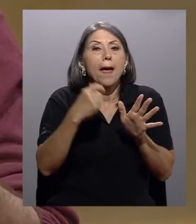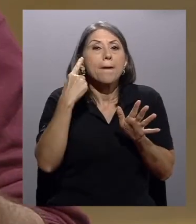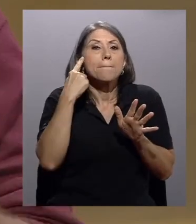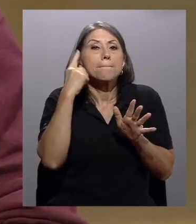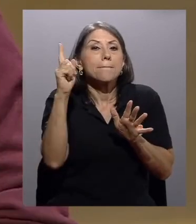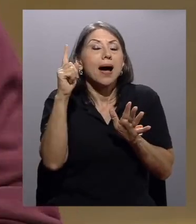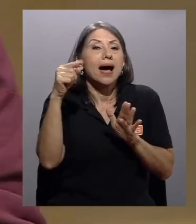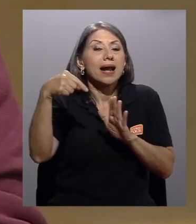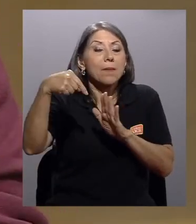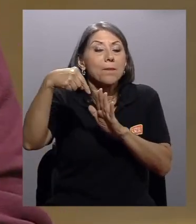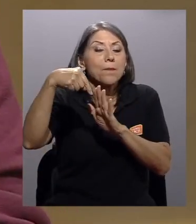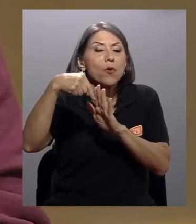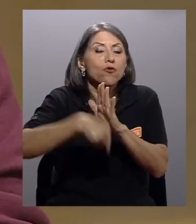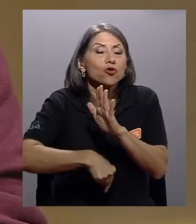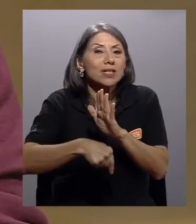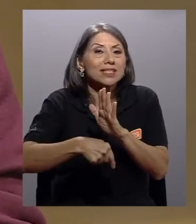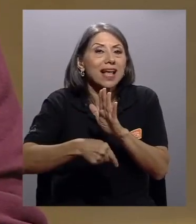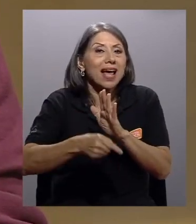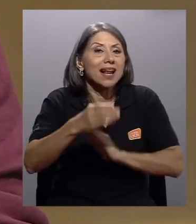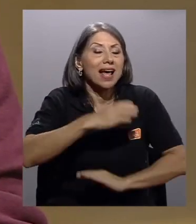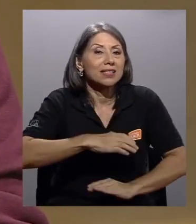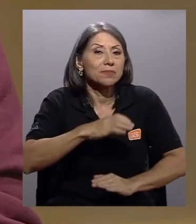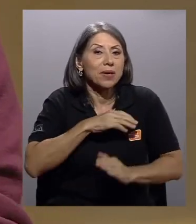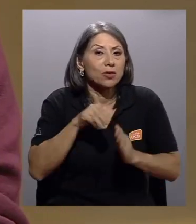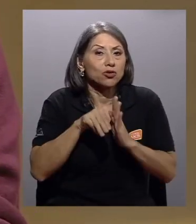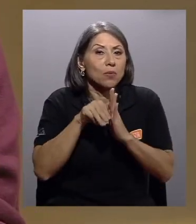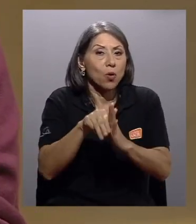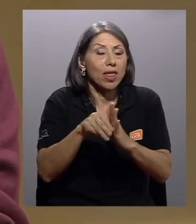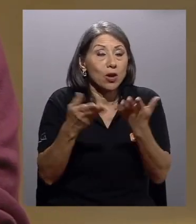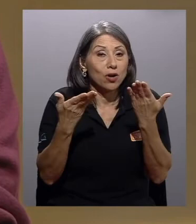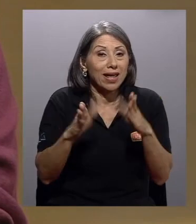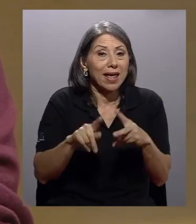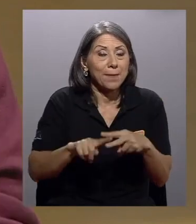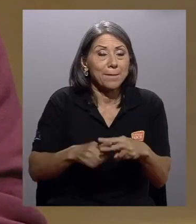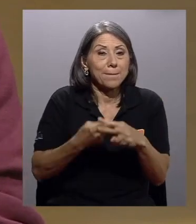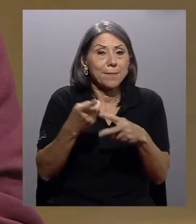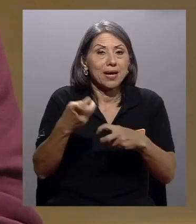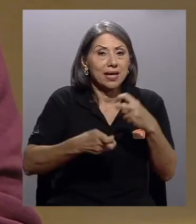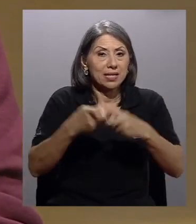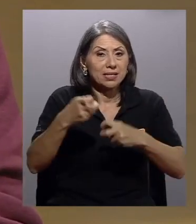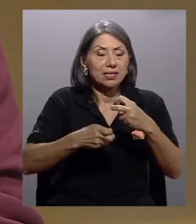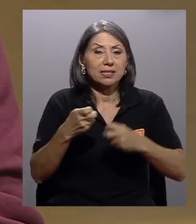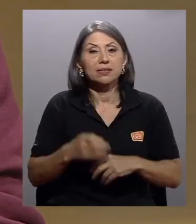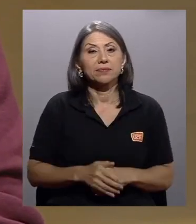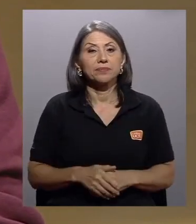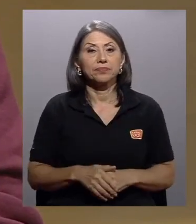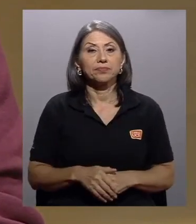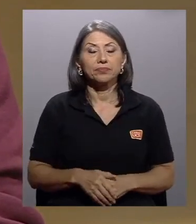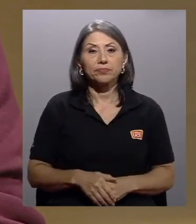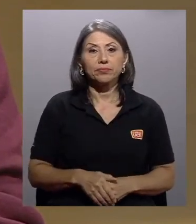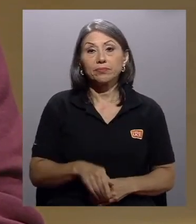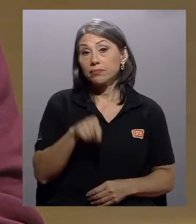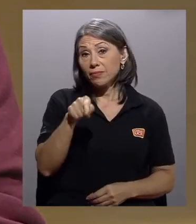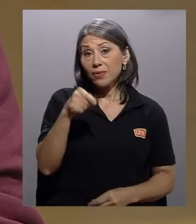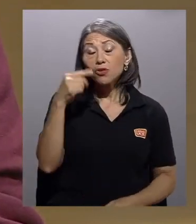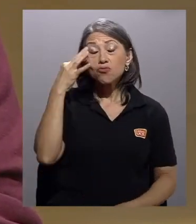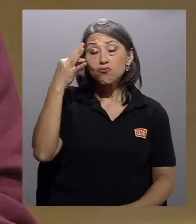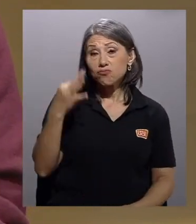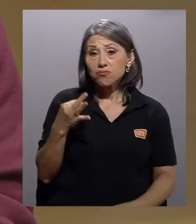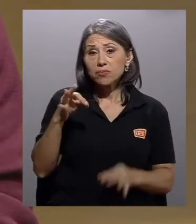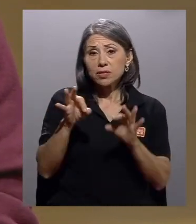aspectos del modelo que entraron en crisis, ¿no? Entonces, ahí yo creo que es importante,